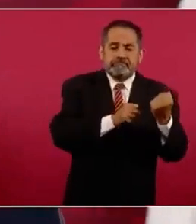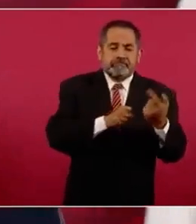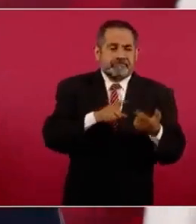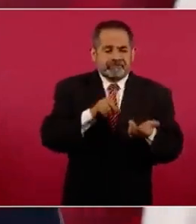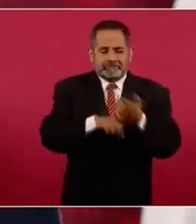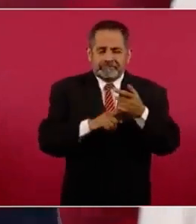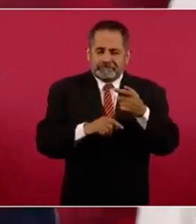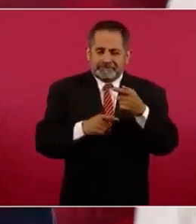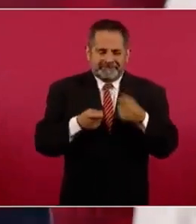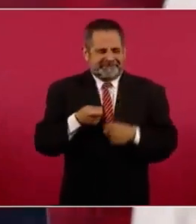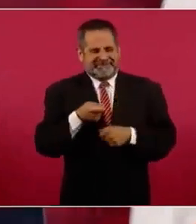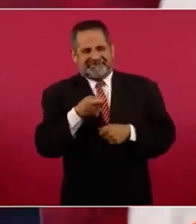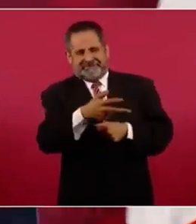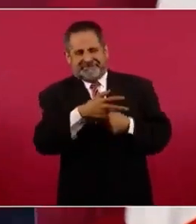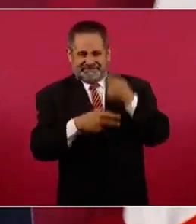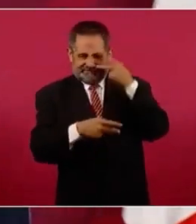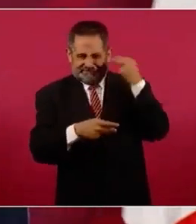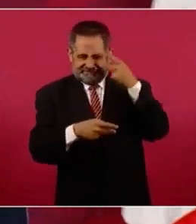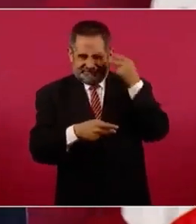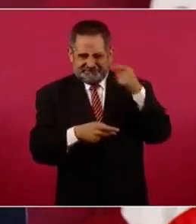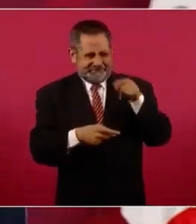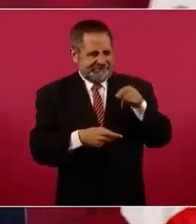mapaches